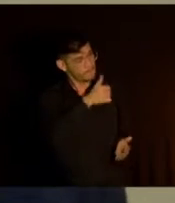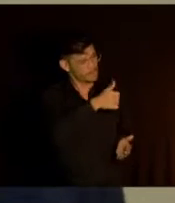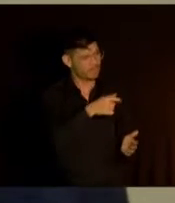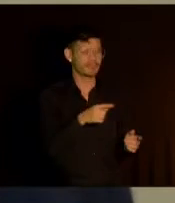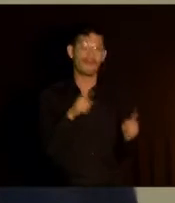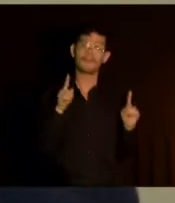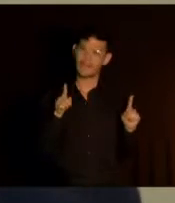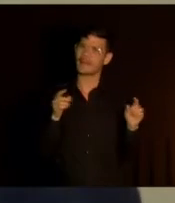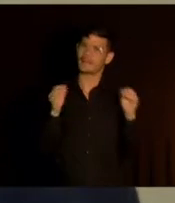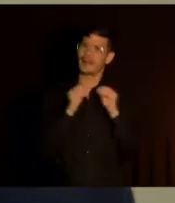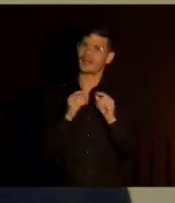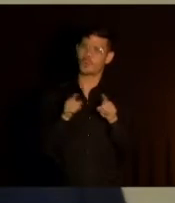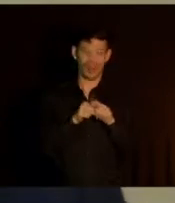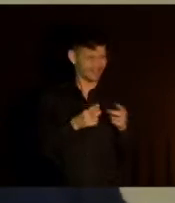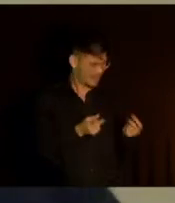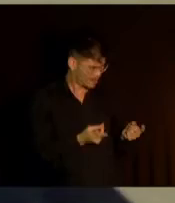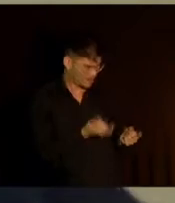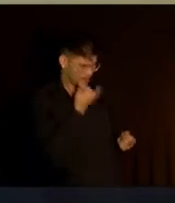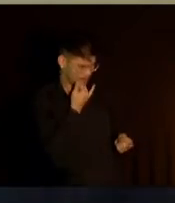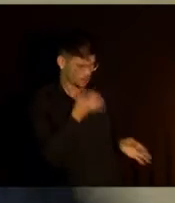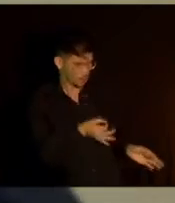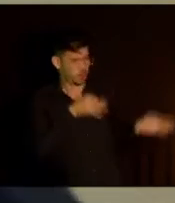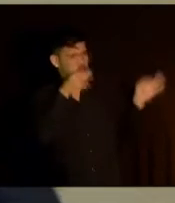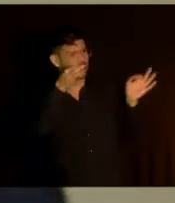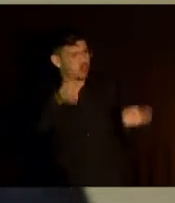una actitud de esto hay que hacerlo rápido.